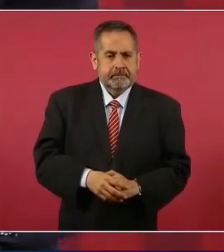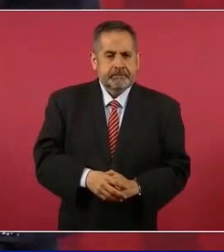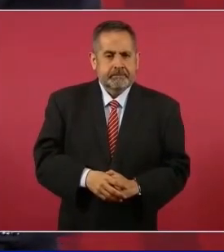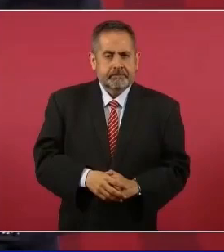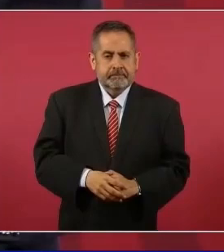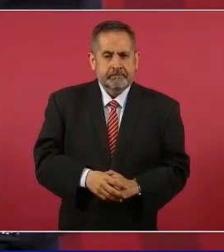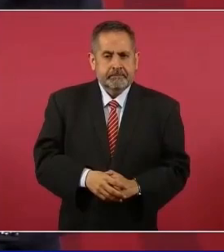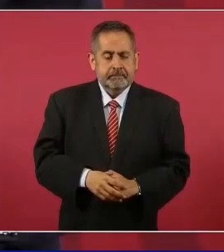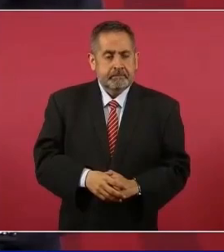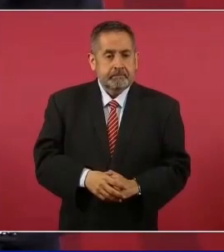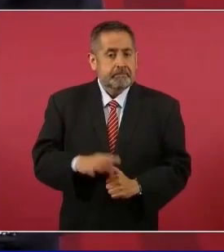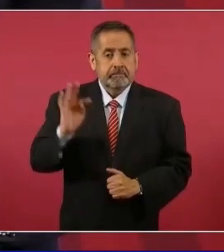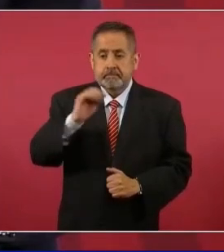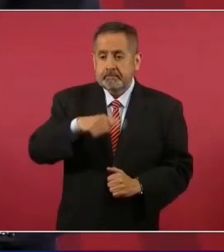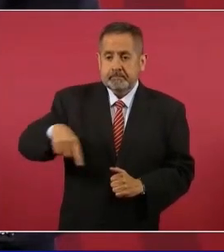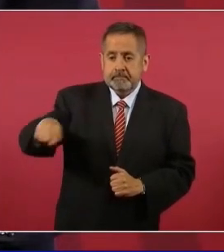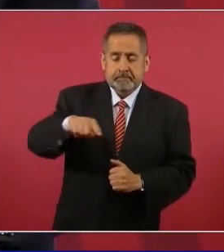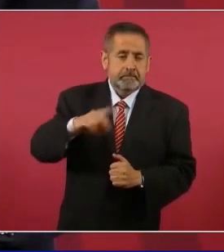no se tuviese mayoría,